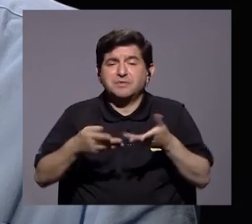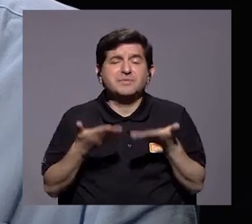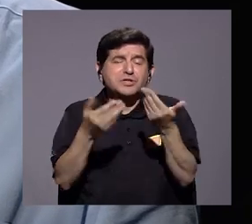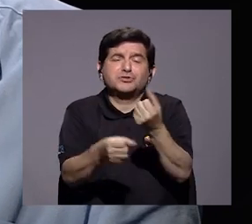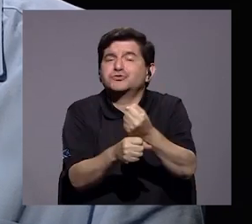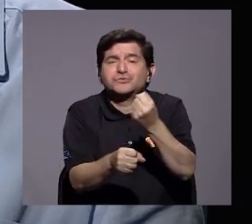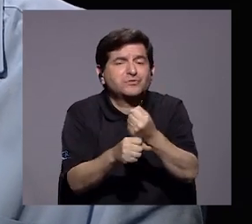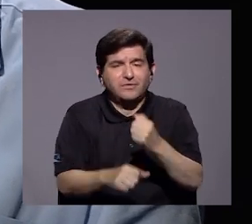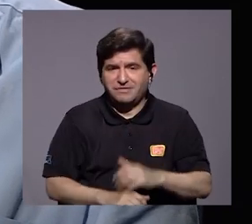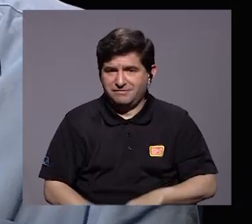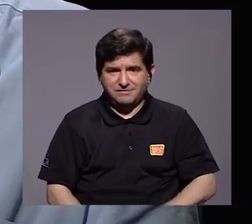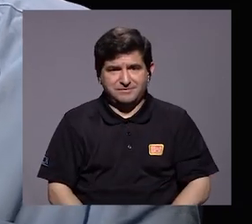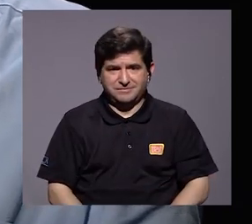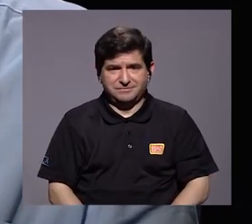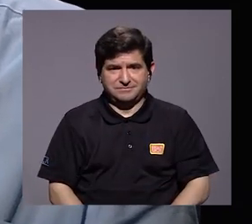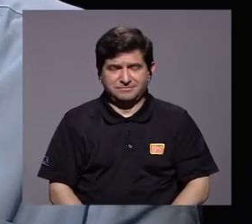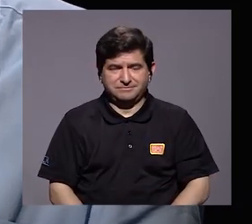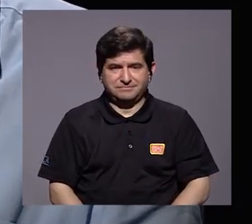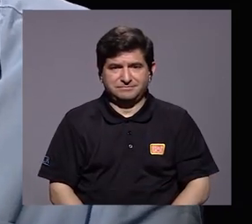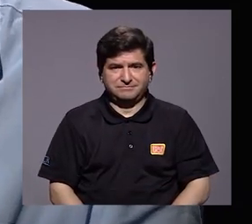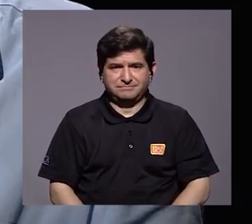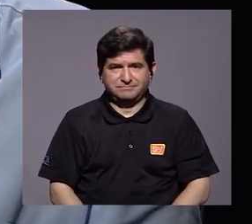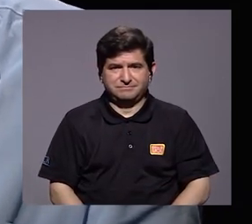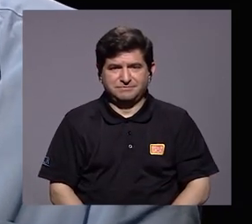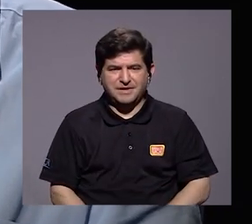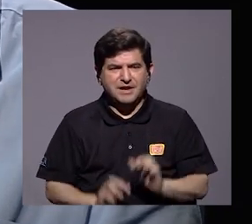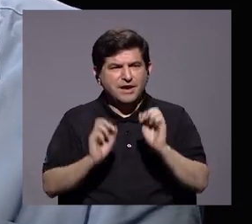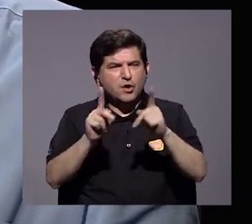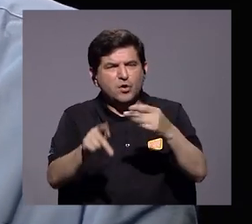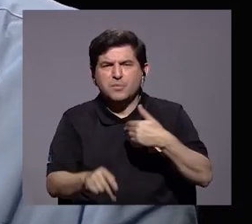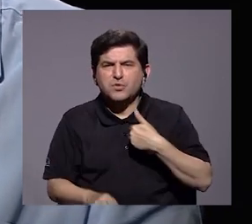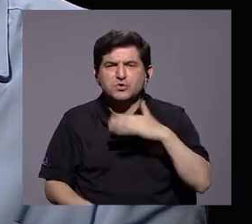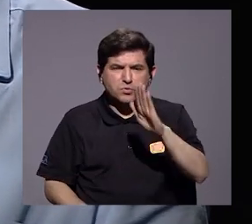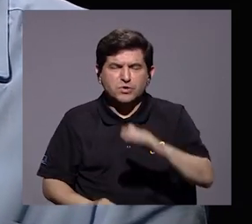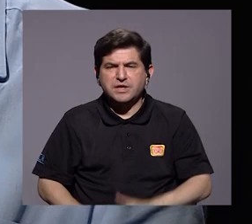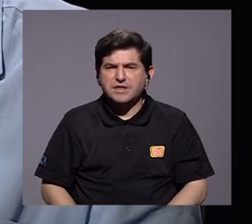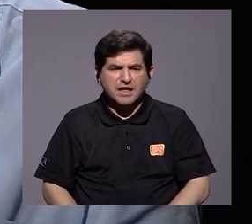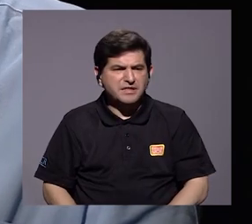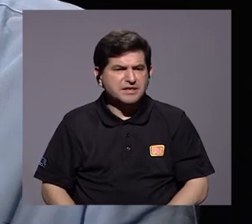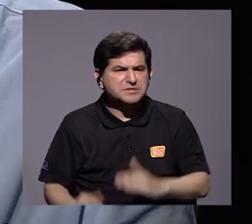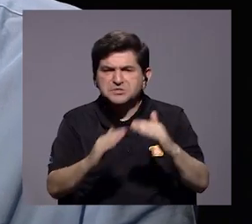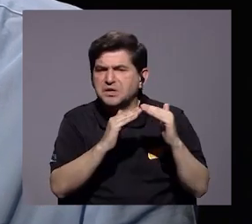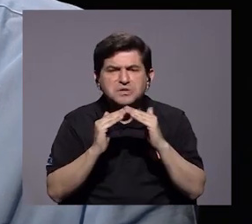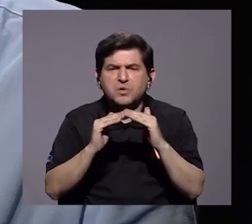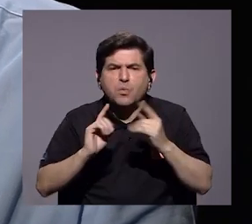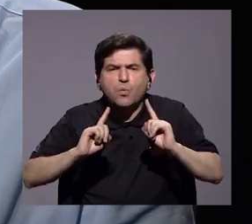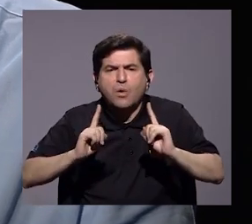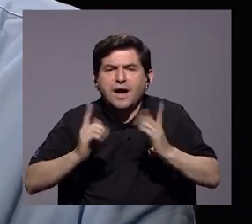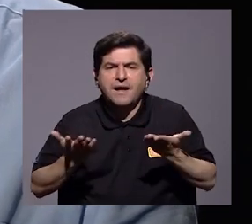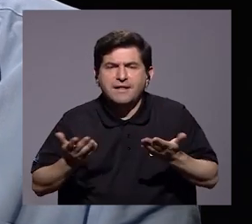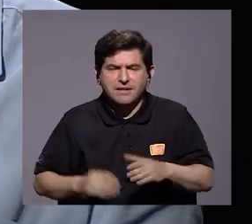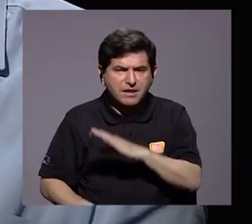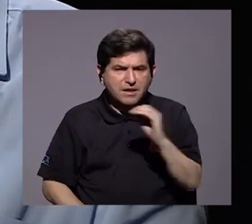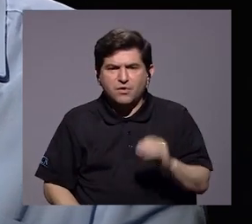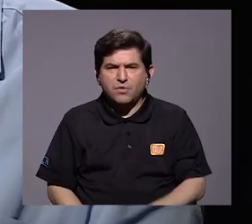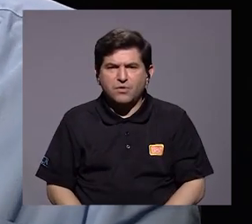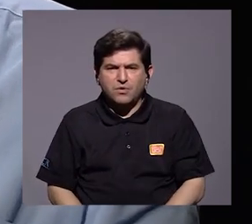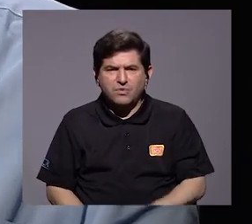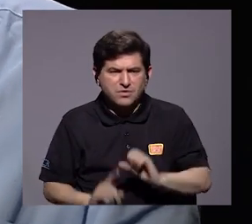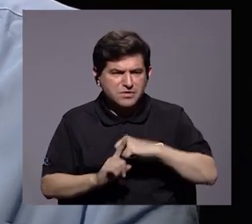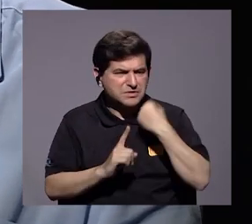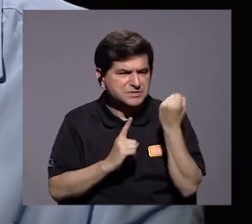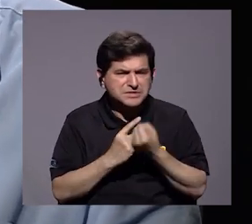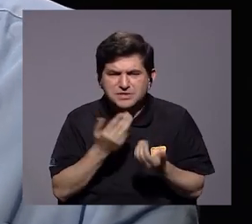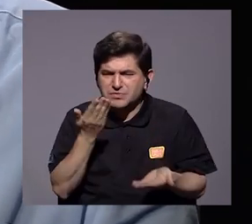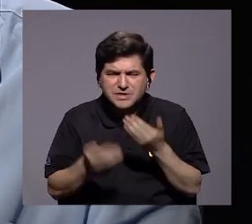dé un trabajo real entonces qué oportunidades hay en su vecindario que qué necesidades hay no cubiertas en su